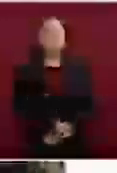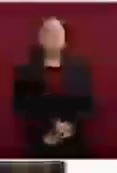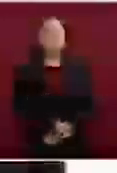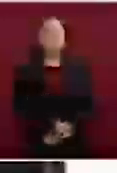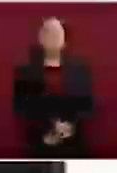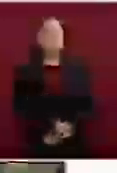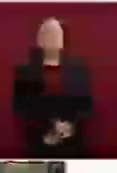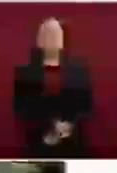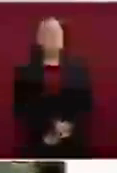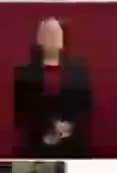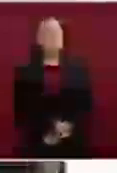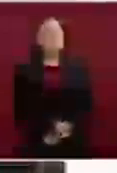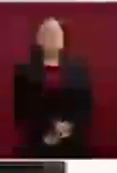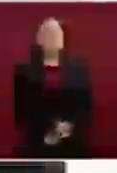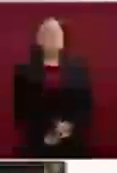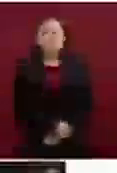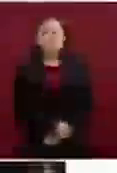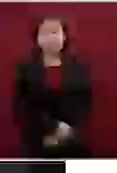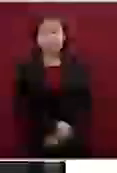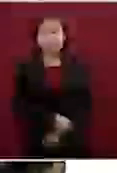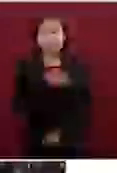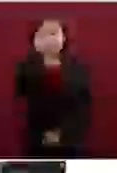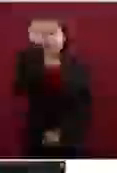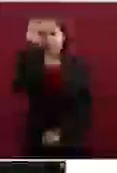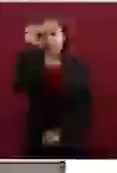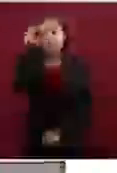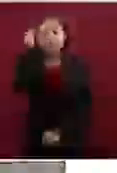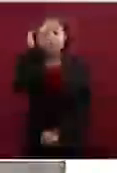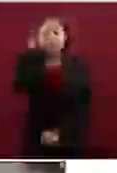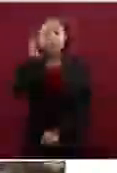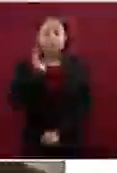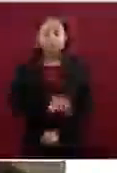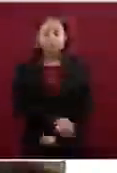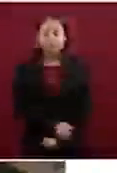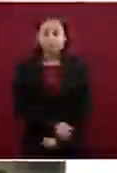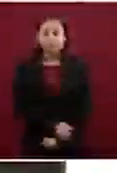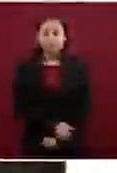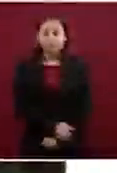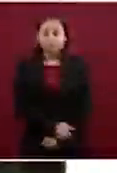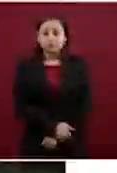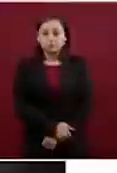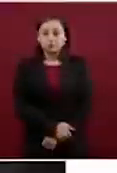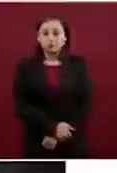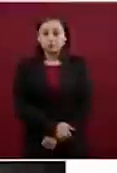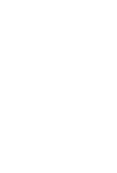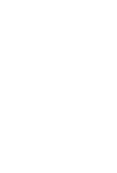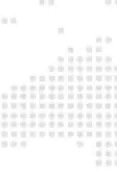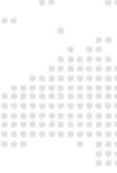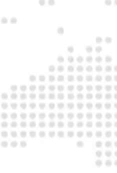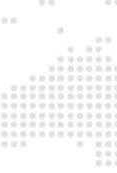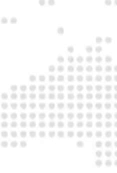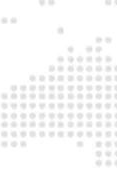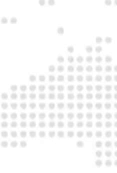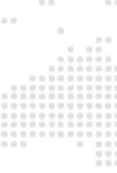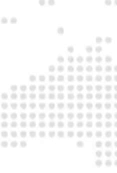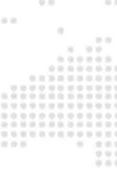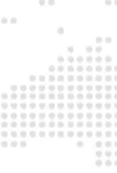Whisky, apoya aquí. Mira, estamos en el farallón.